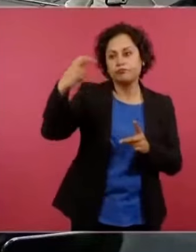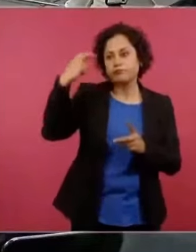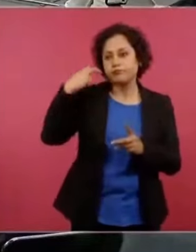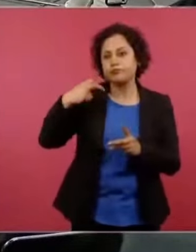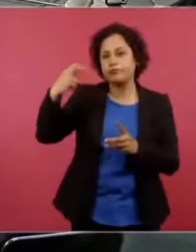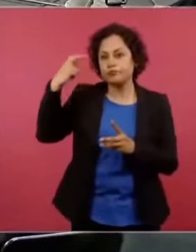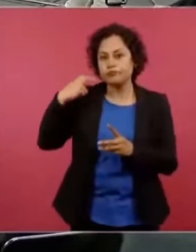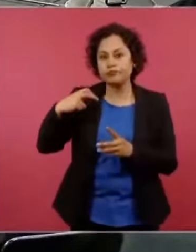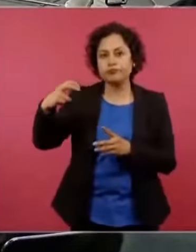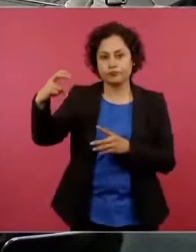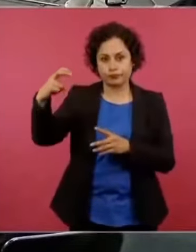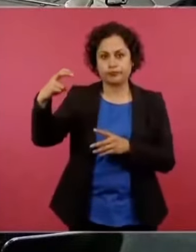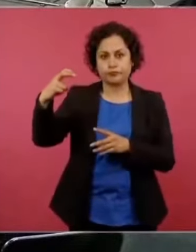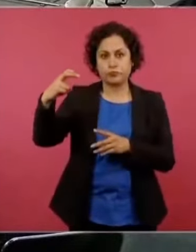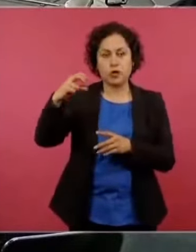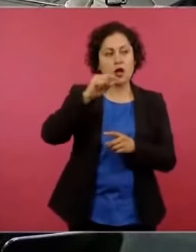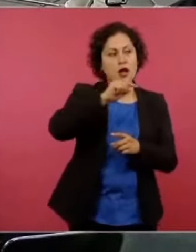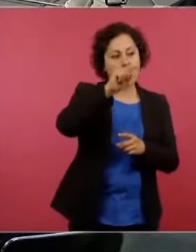únicamente